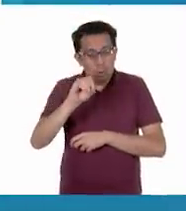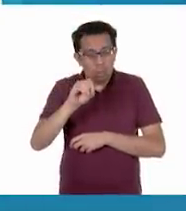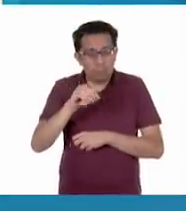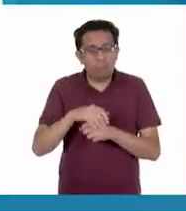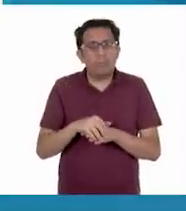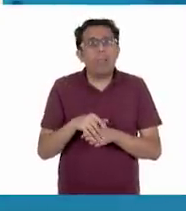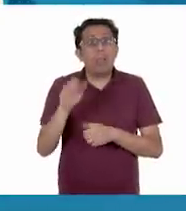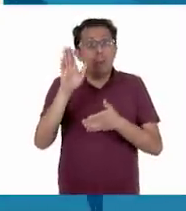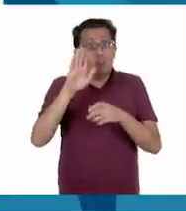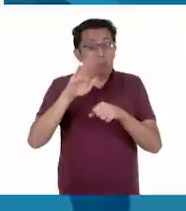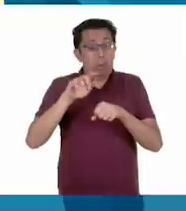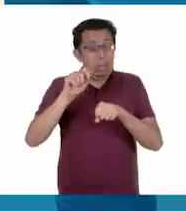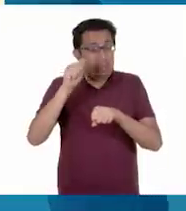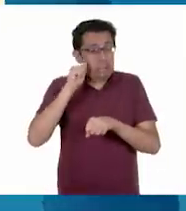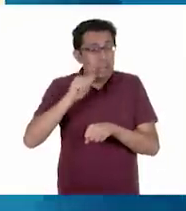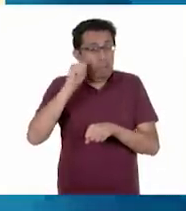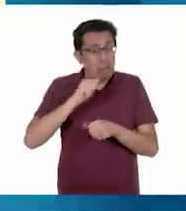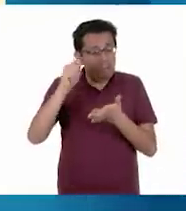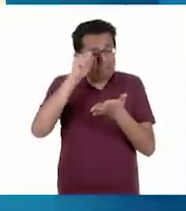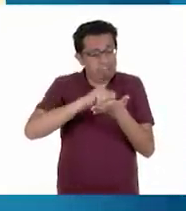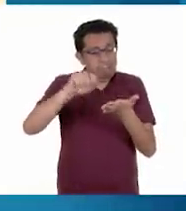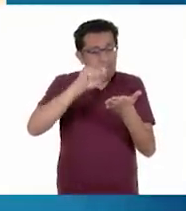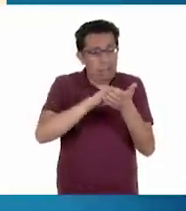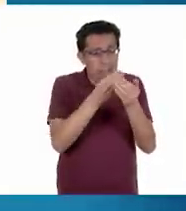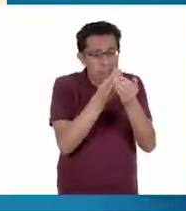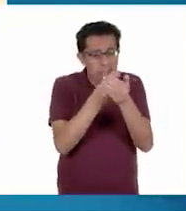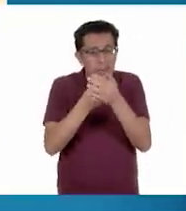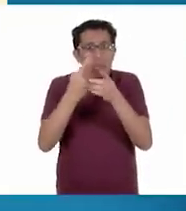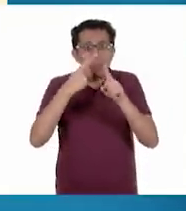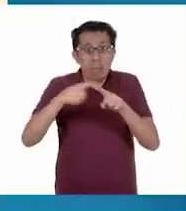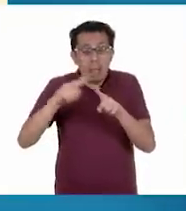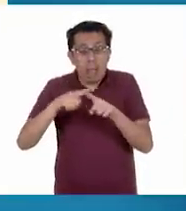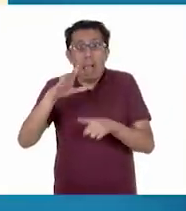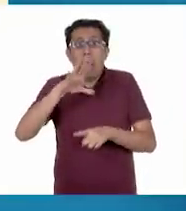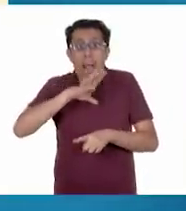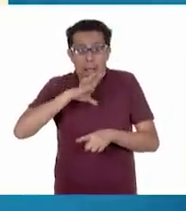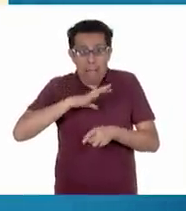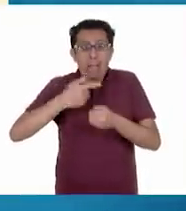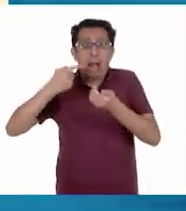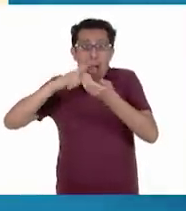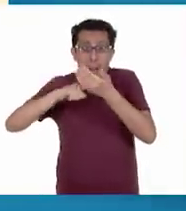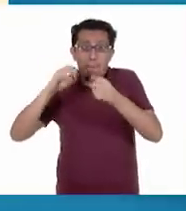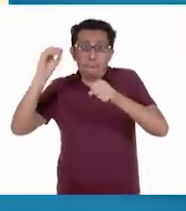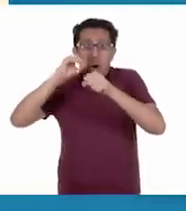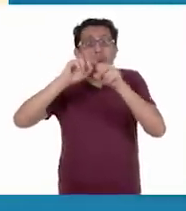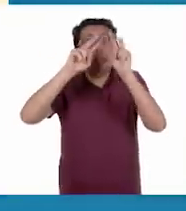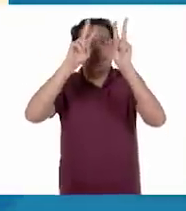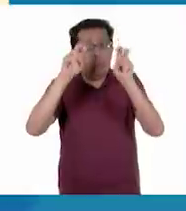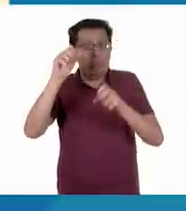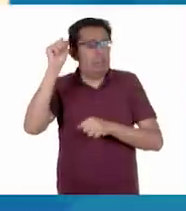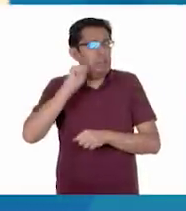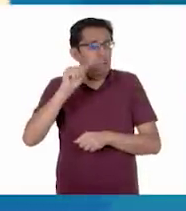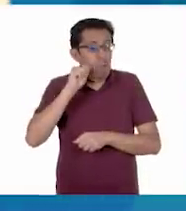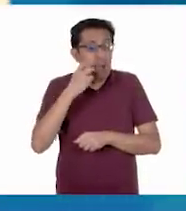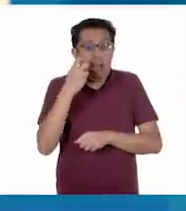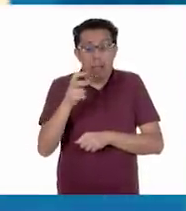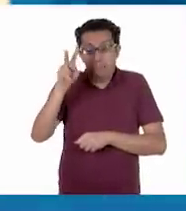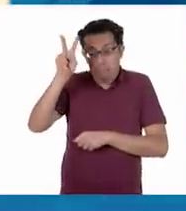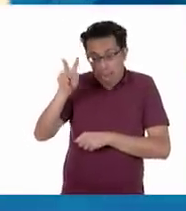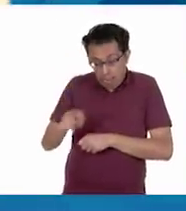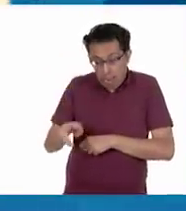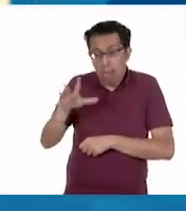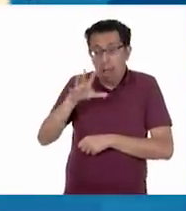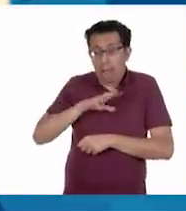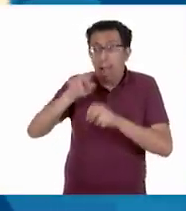Porque los textos que hemos trabajado siempre llevan un título. Eso es cierto, Raulito. La entrevista tiene un